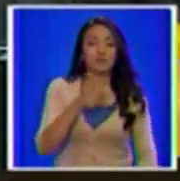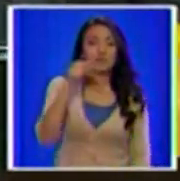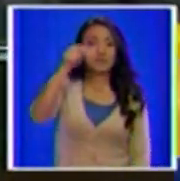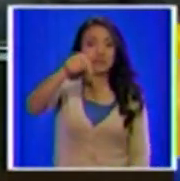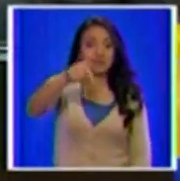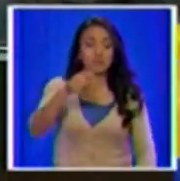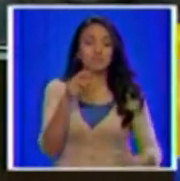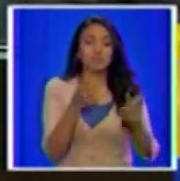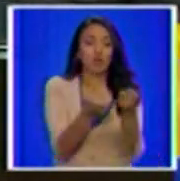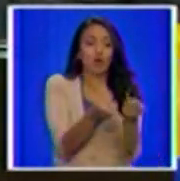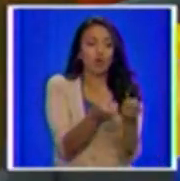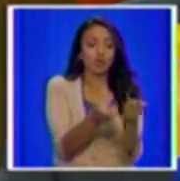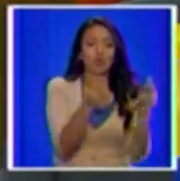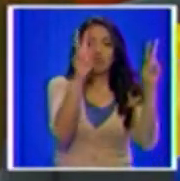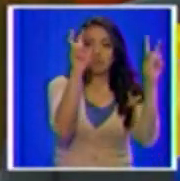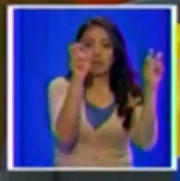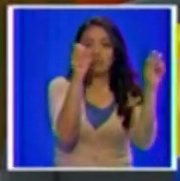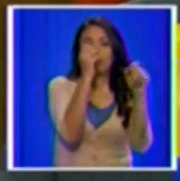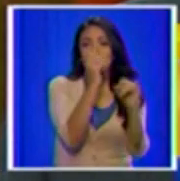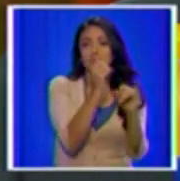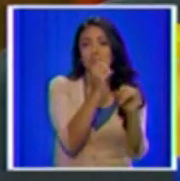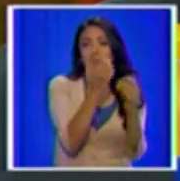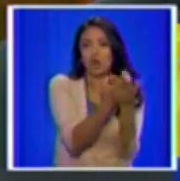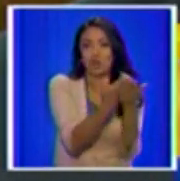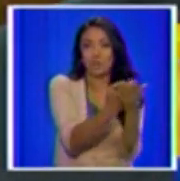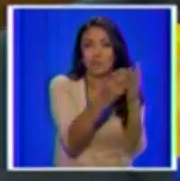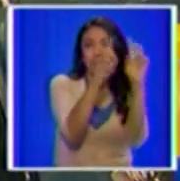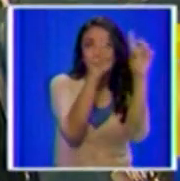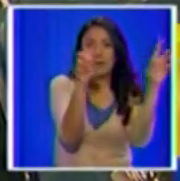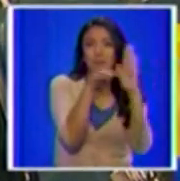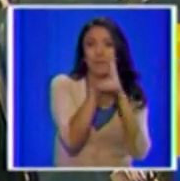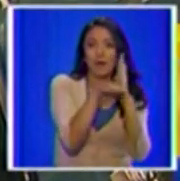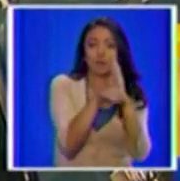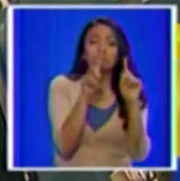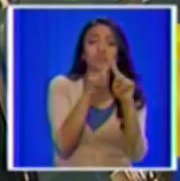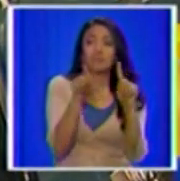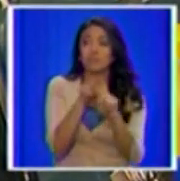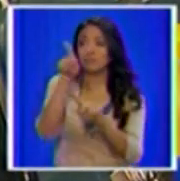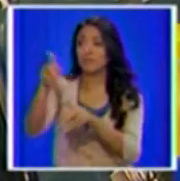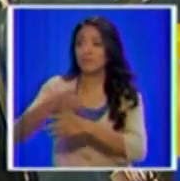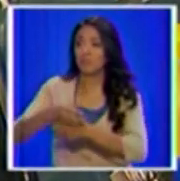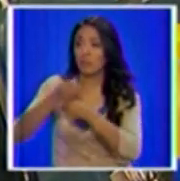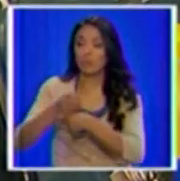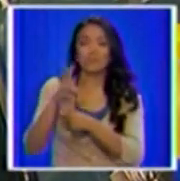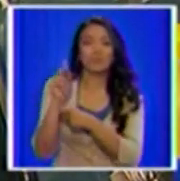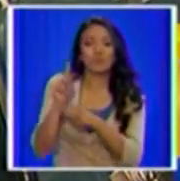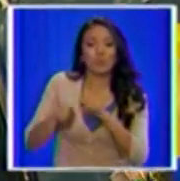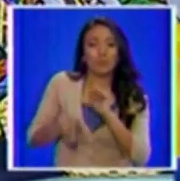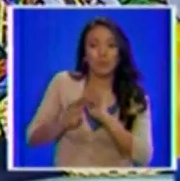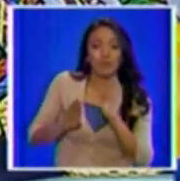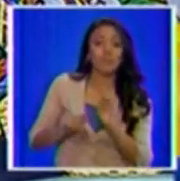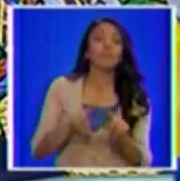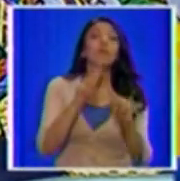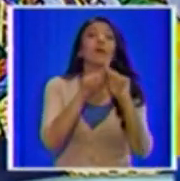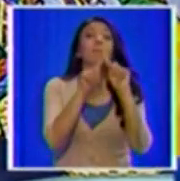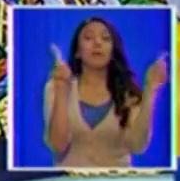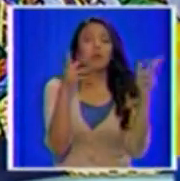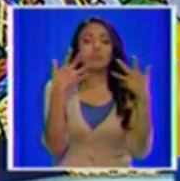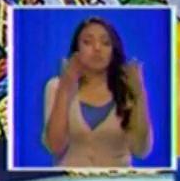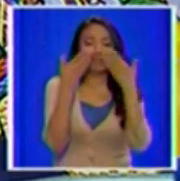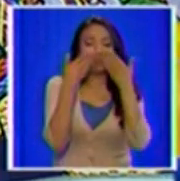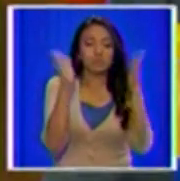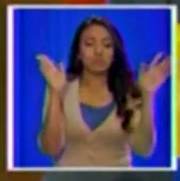solo tiene control sobre las instituciones financieras, pero no sobre las empresas que ofrecen servicios. Sin embargo, ya se ha abierto